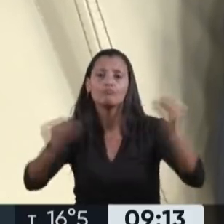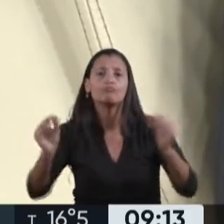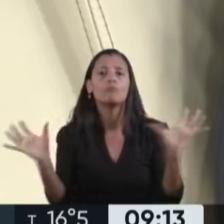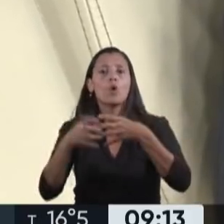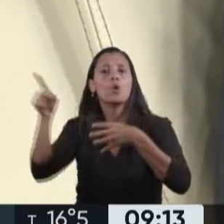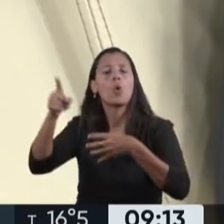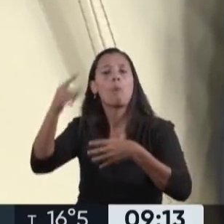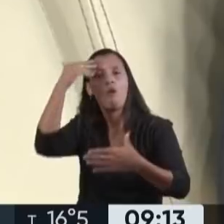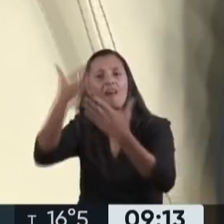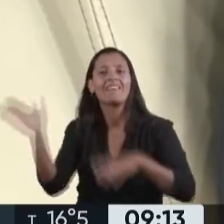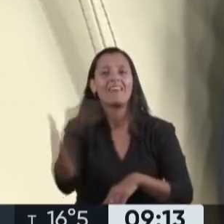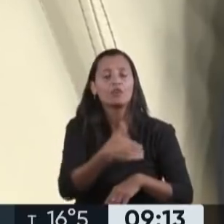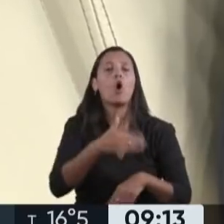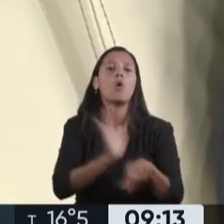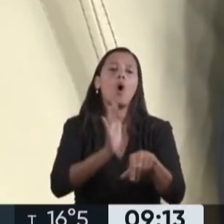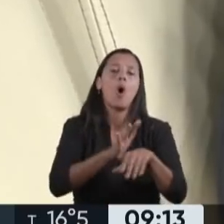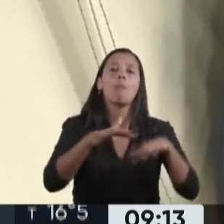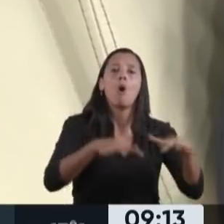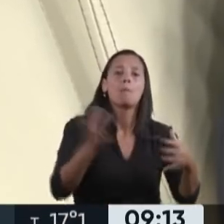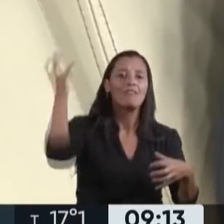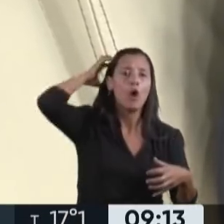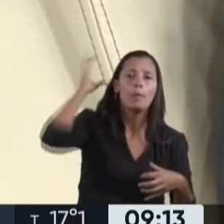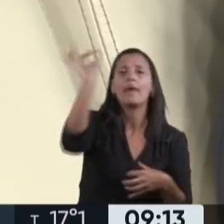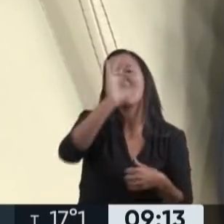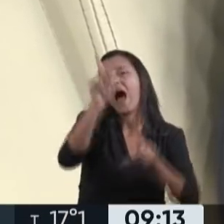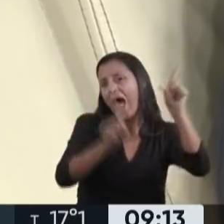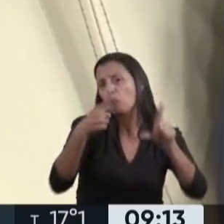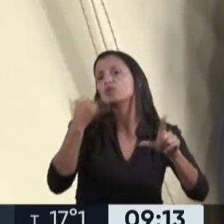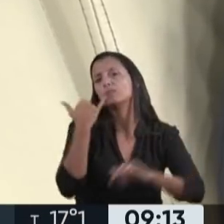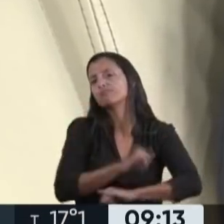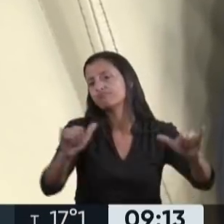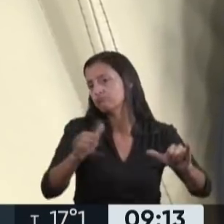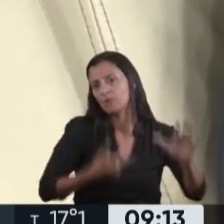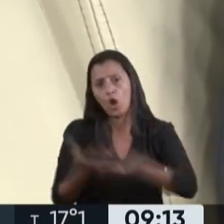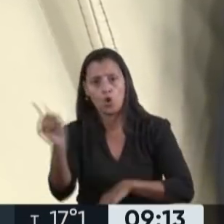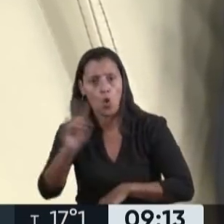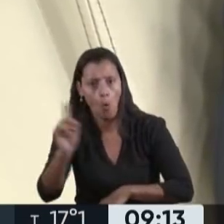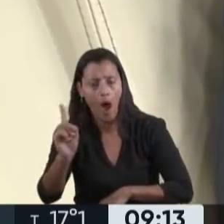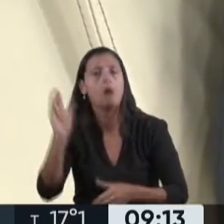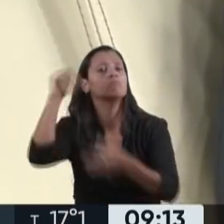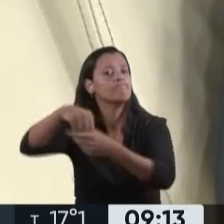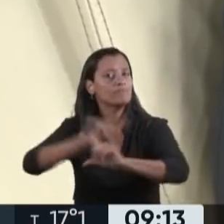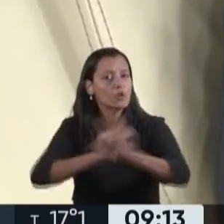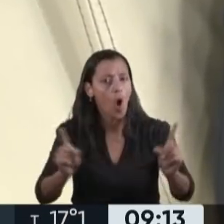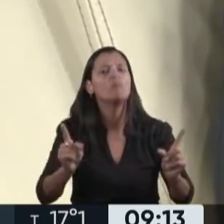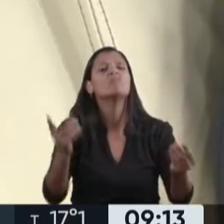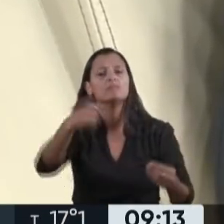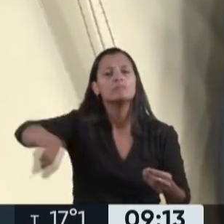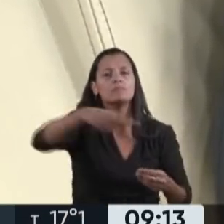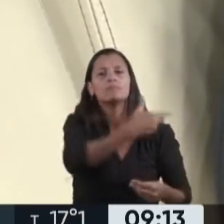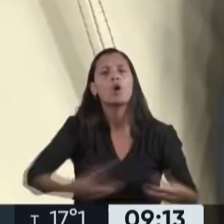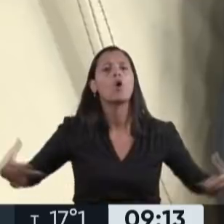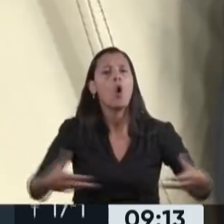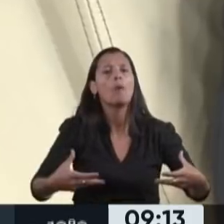como el Movimiento Evita, han dicho que no van a ir, que no van a concurrir o que no van a participar. ¿Cuál es la postura oficial del